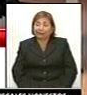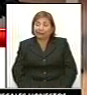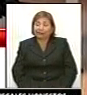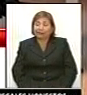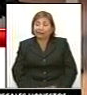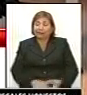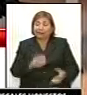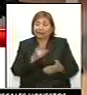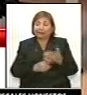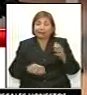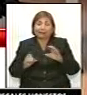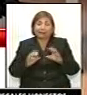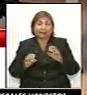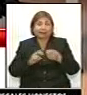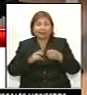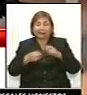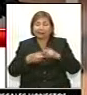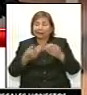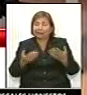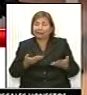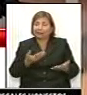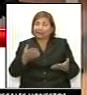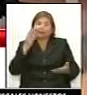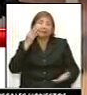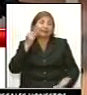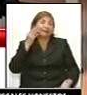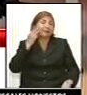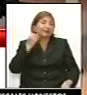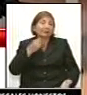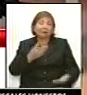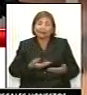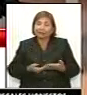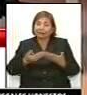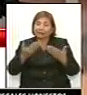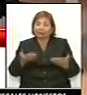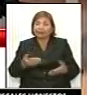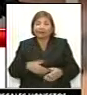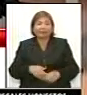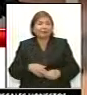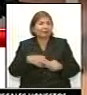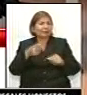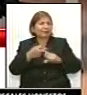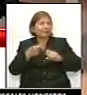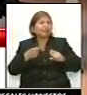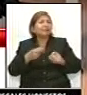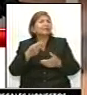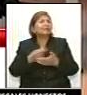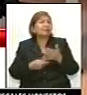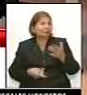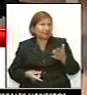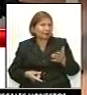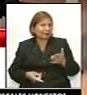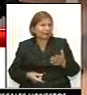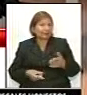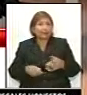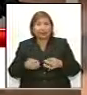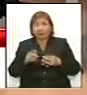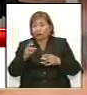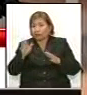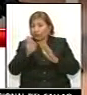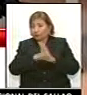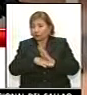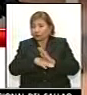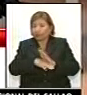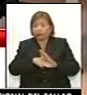Este tipo de problematización o este tipo de experiencias se da desde qué etapa, como para tener la línea del tiempo, claro, cuando usted era menor